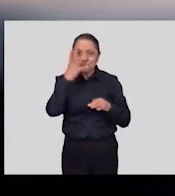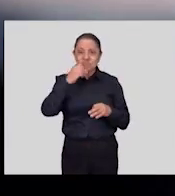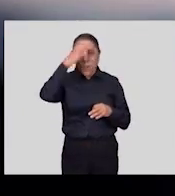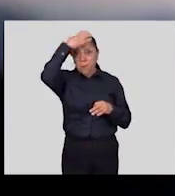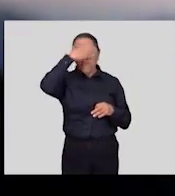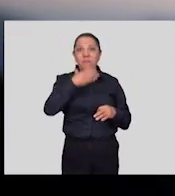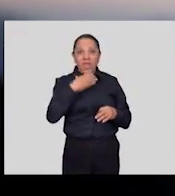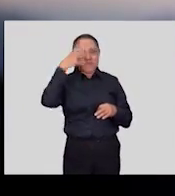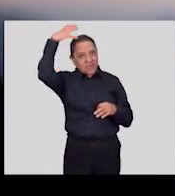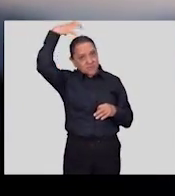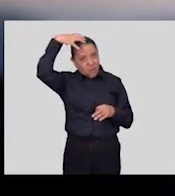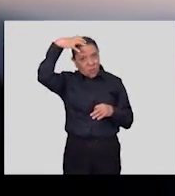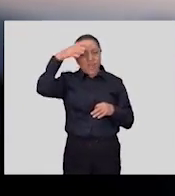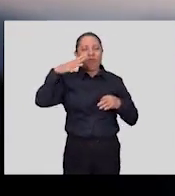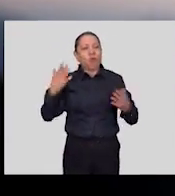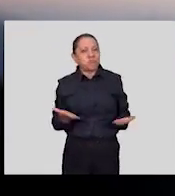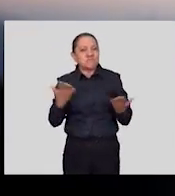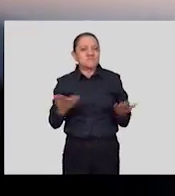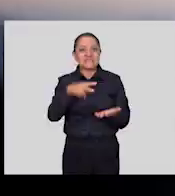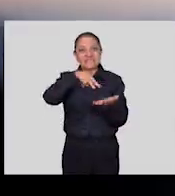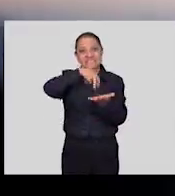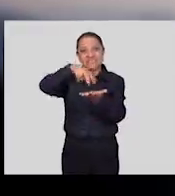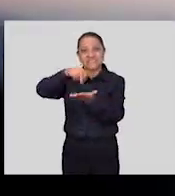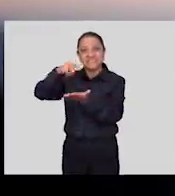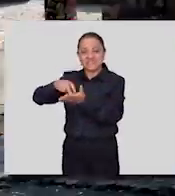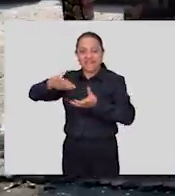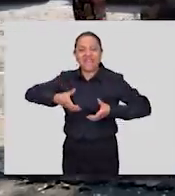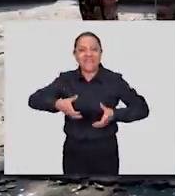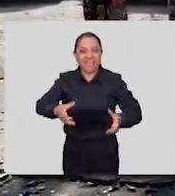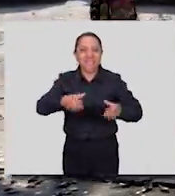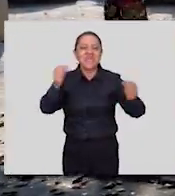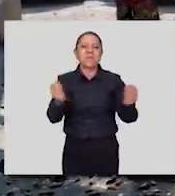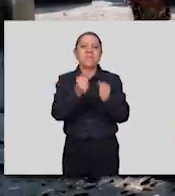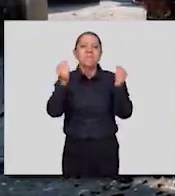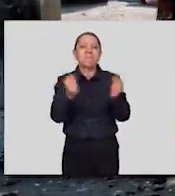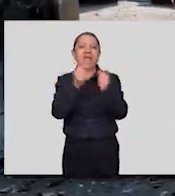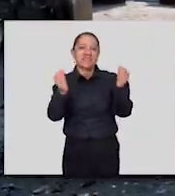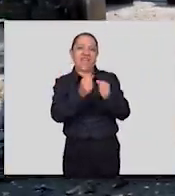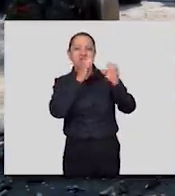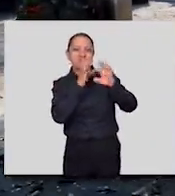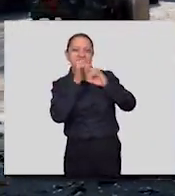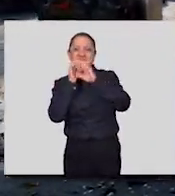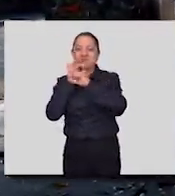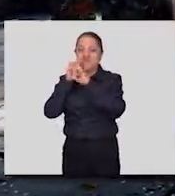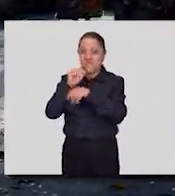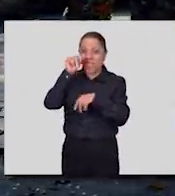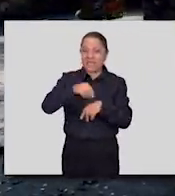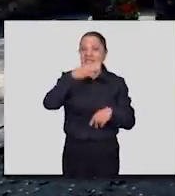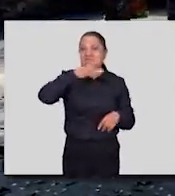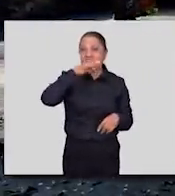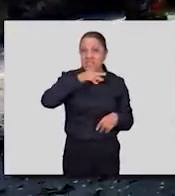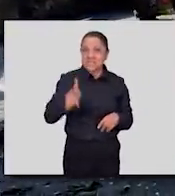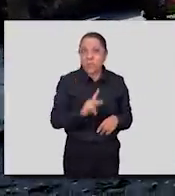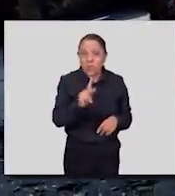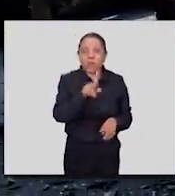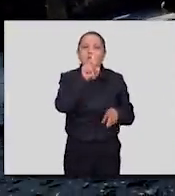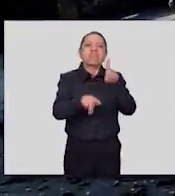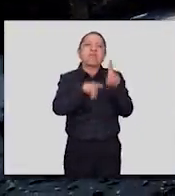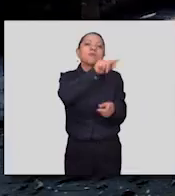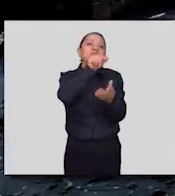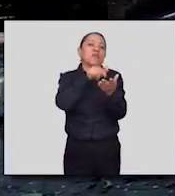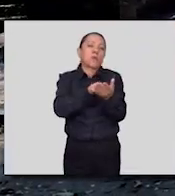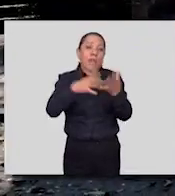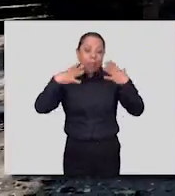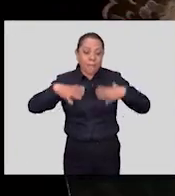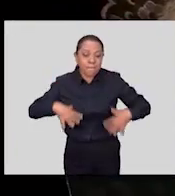van brincando al compás de la música de banda de viento en las calles durante las principales fiestas de los pueblos. Dependiendo del lugar,